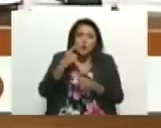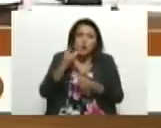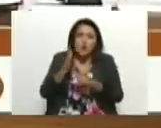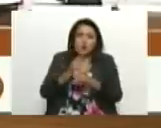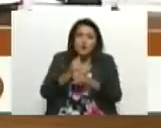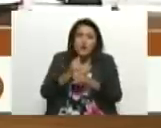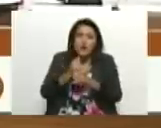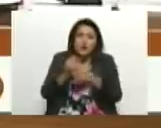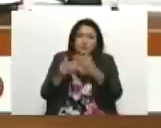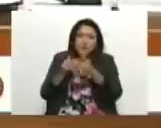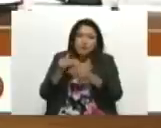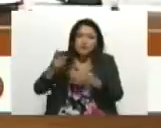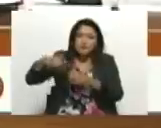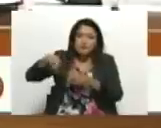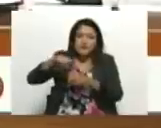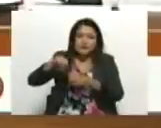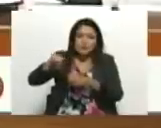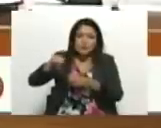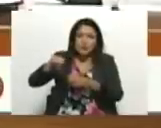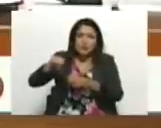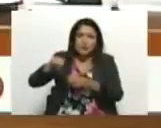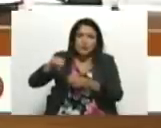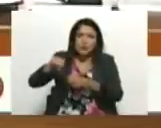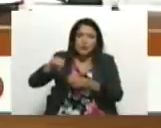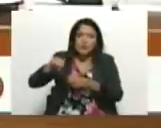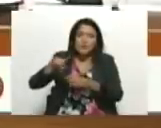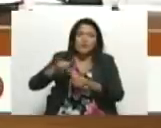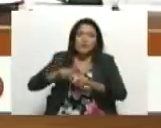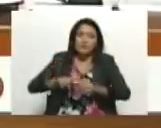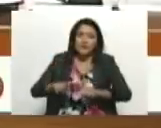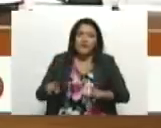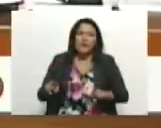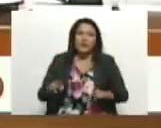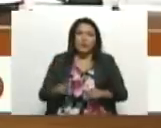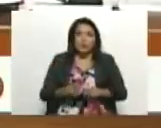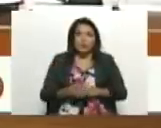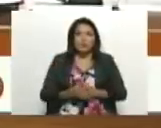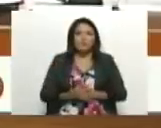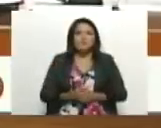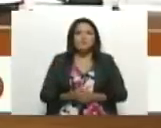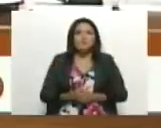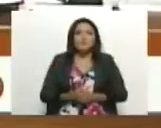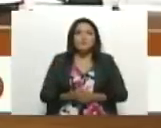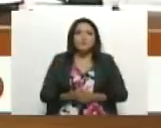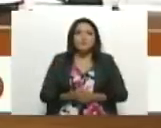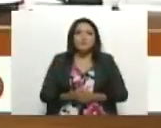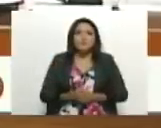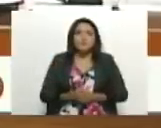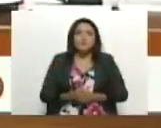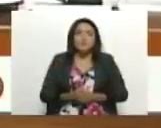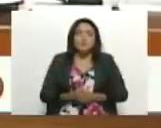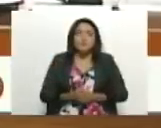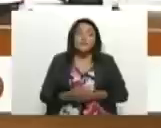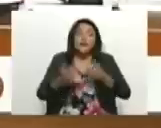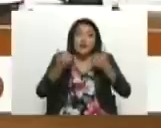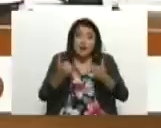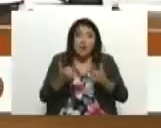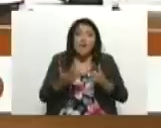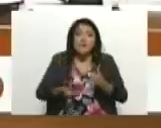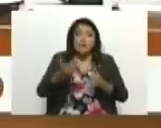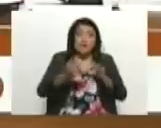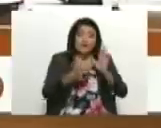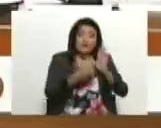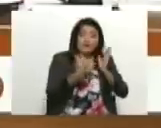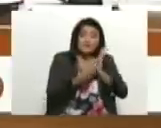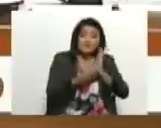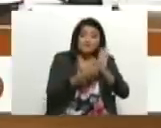hacia esos bienes que son adquiridos por medios ilícitos, ilegales. Y eso es fundamental, porque es cierto